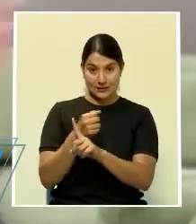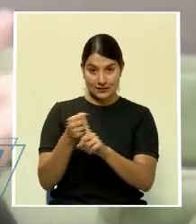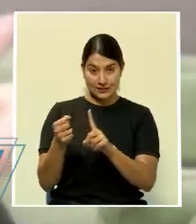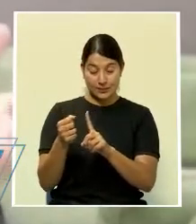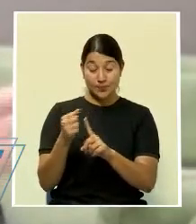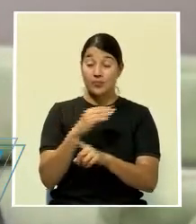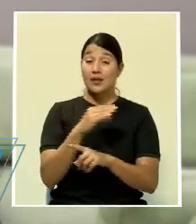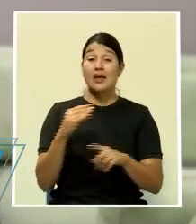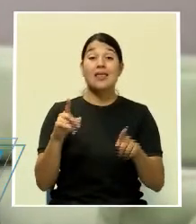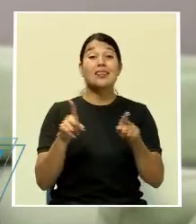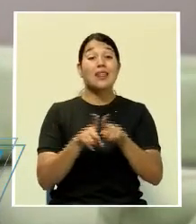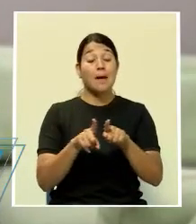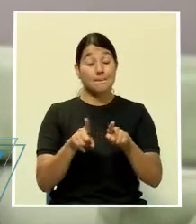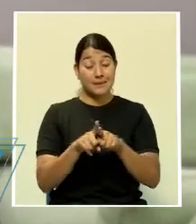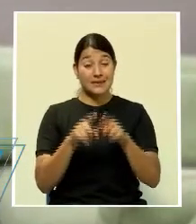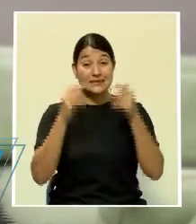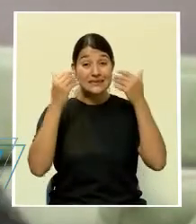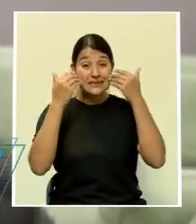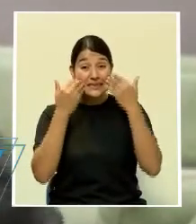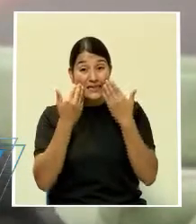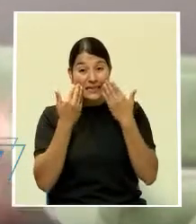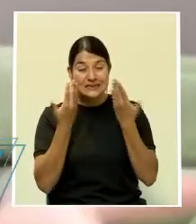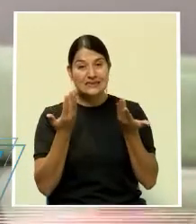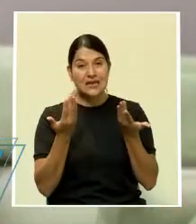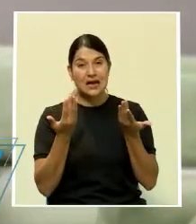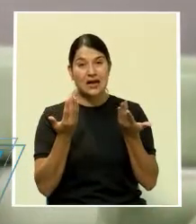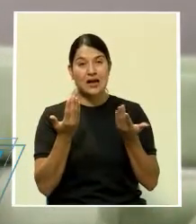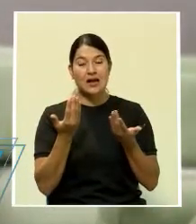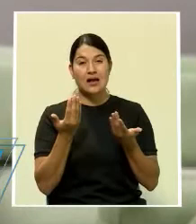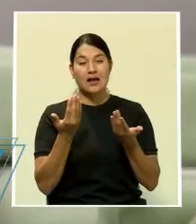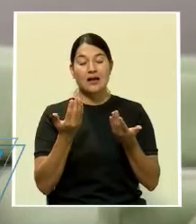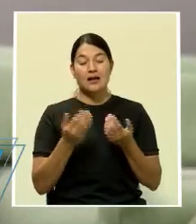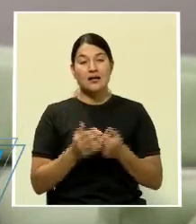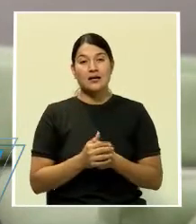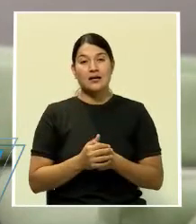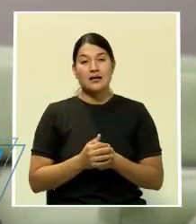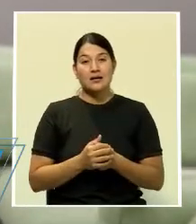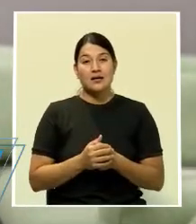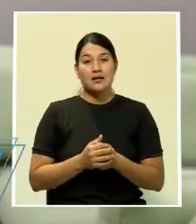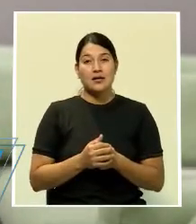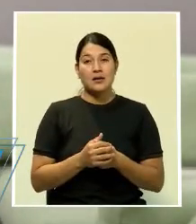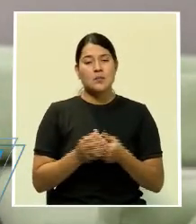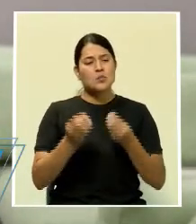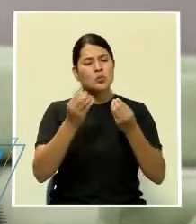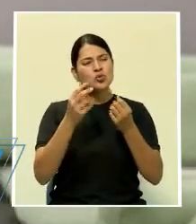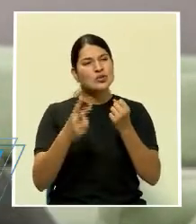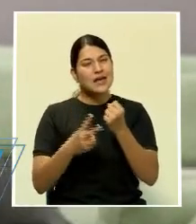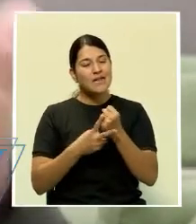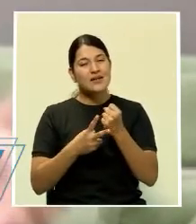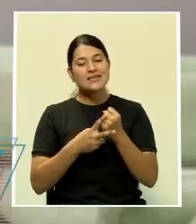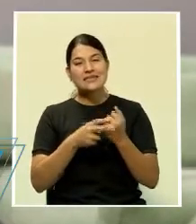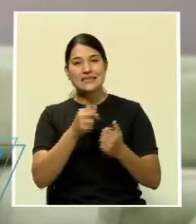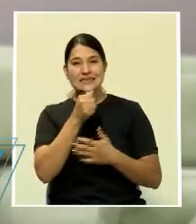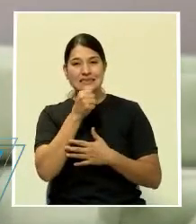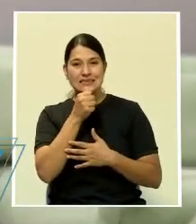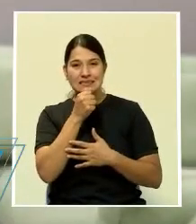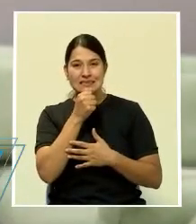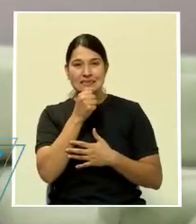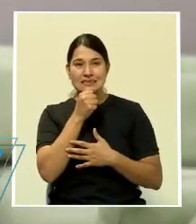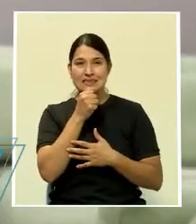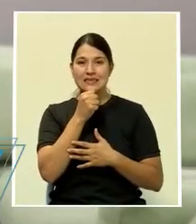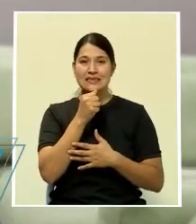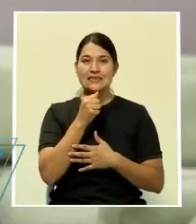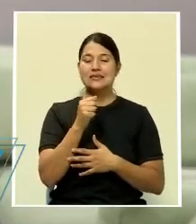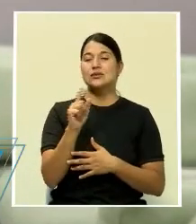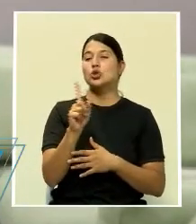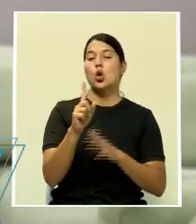y también tristemente poco espectacularizada por medios de comunicación cuando se trata de países o